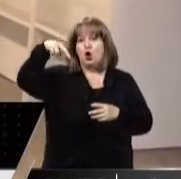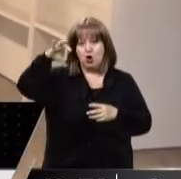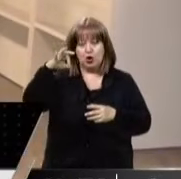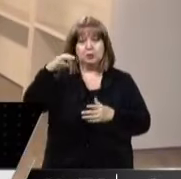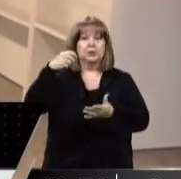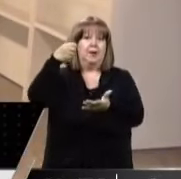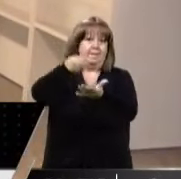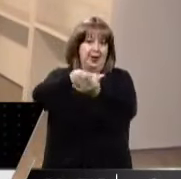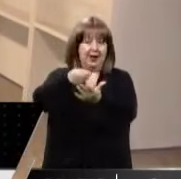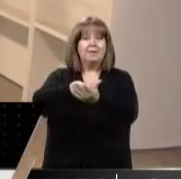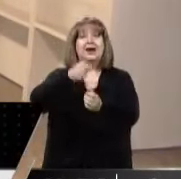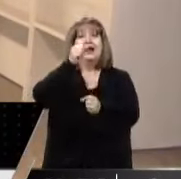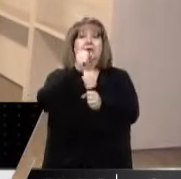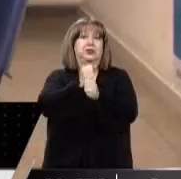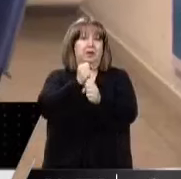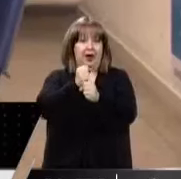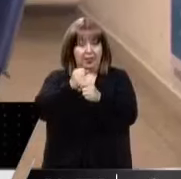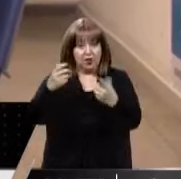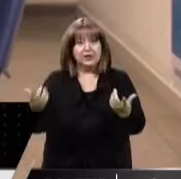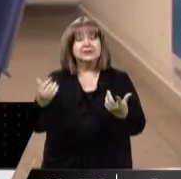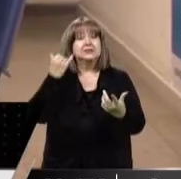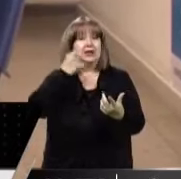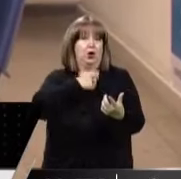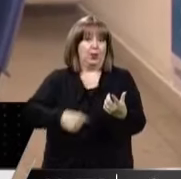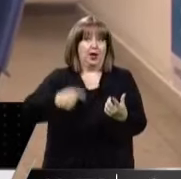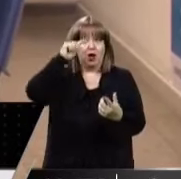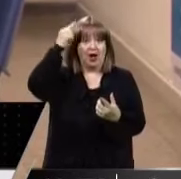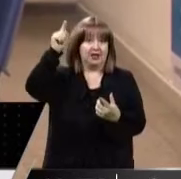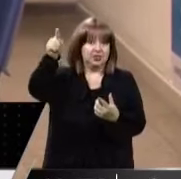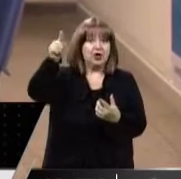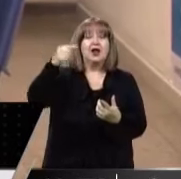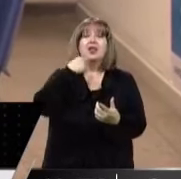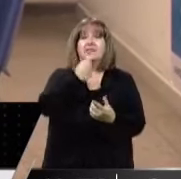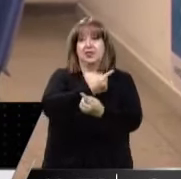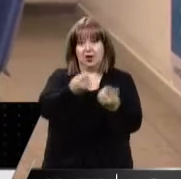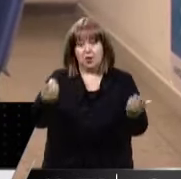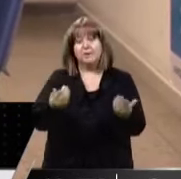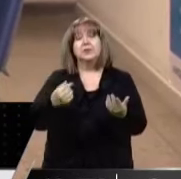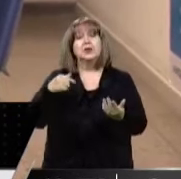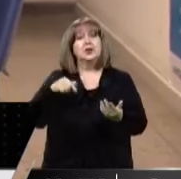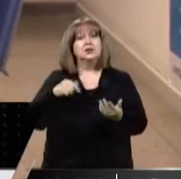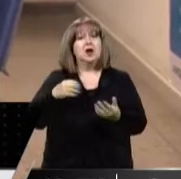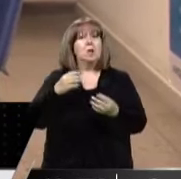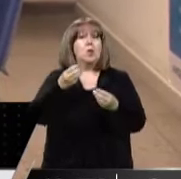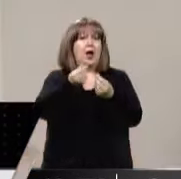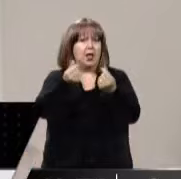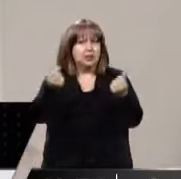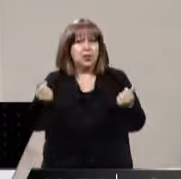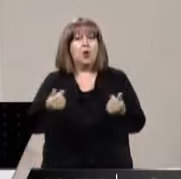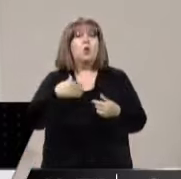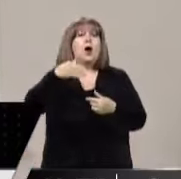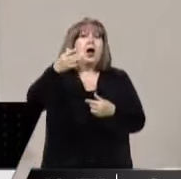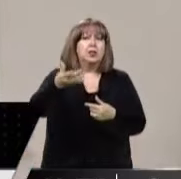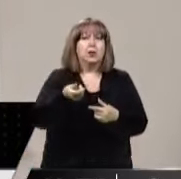trabajadores registrados. Claro, estamos hablando de este bono que, bueno, finalmente, como decís, Juli, ¿no? Se definió todo el monto y demás, para cuándo,